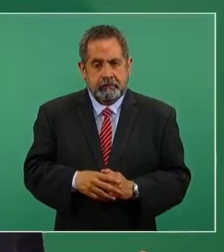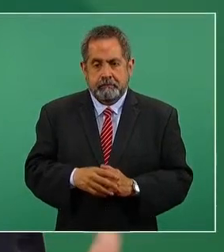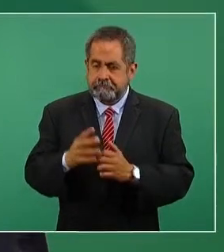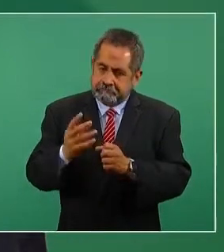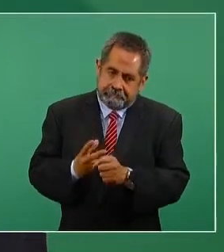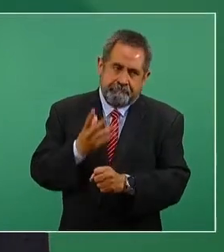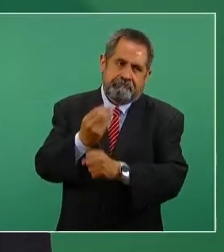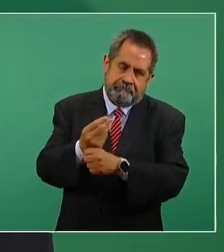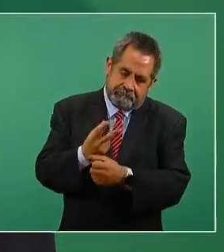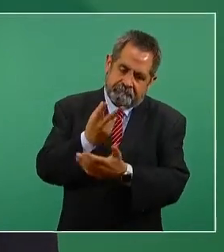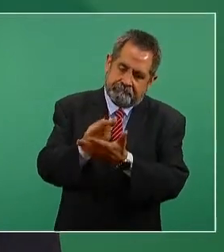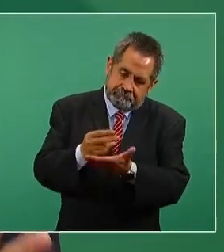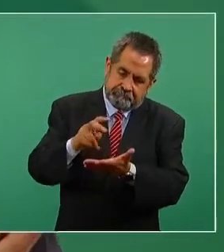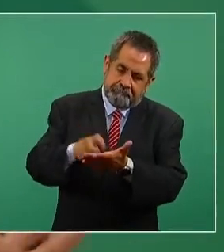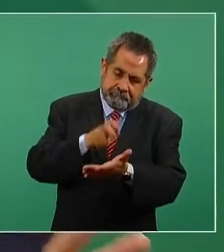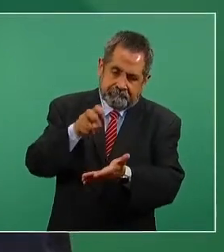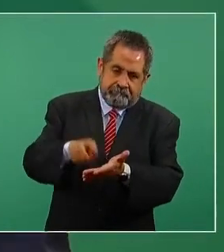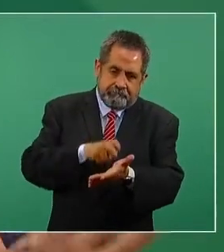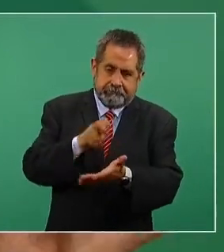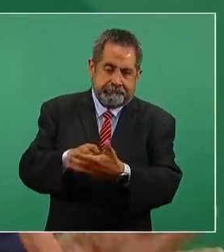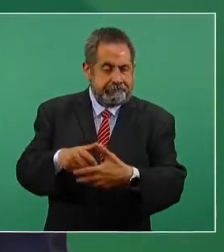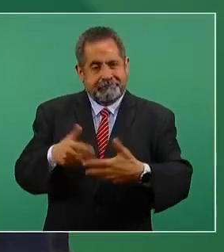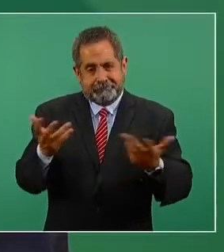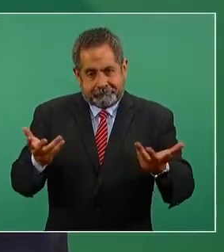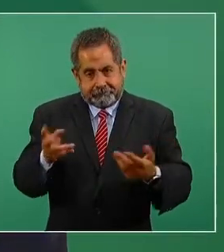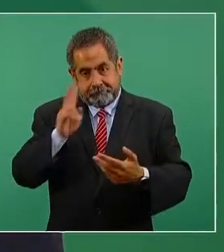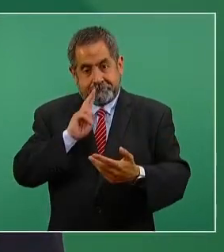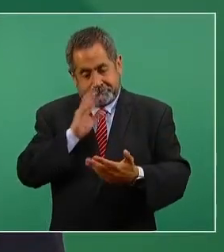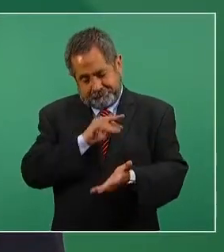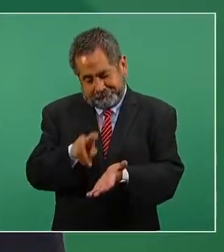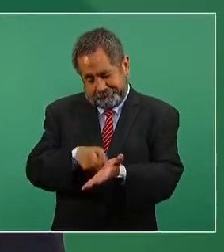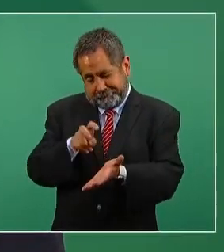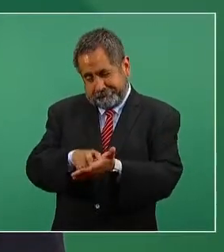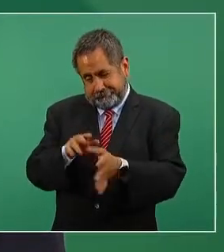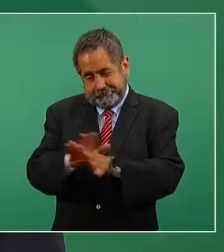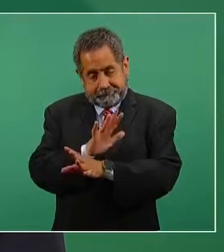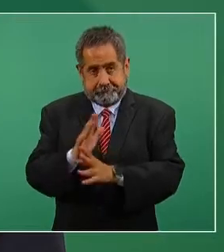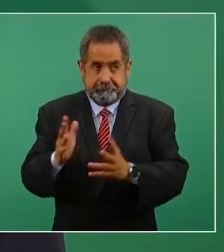reparar el daño en la medida de lo posible,